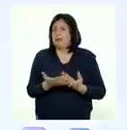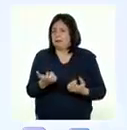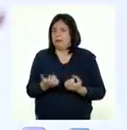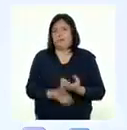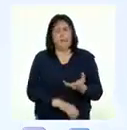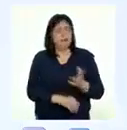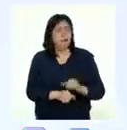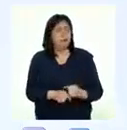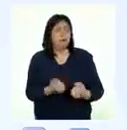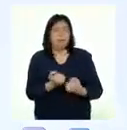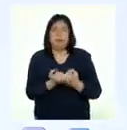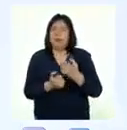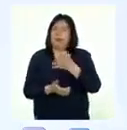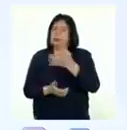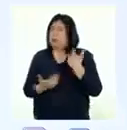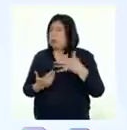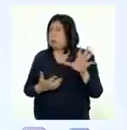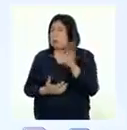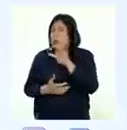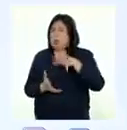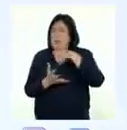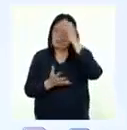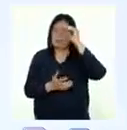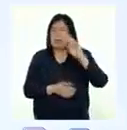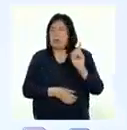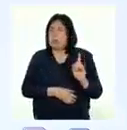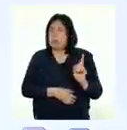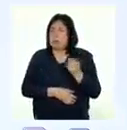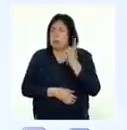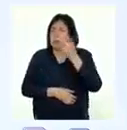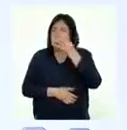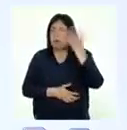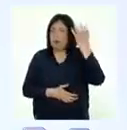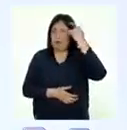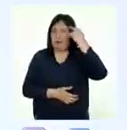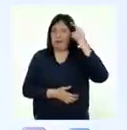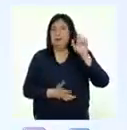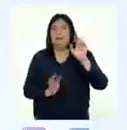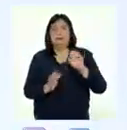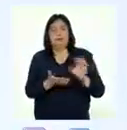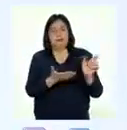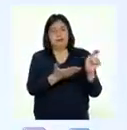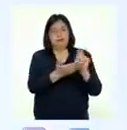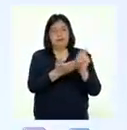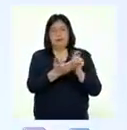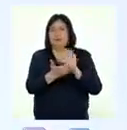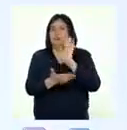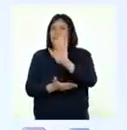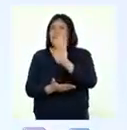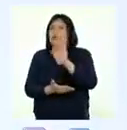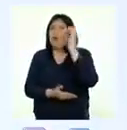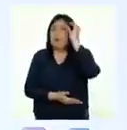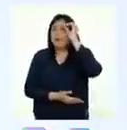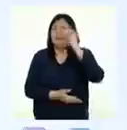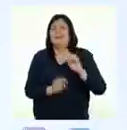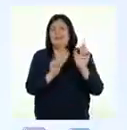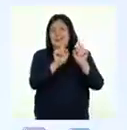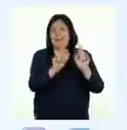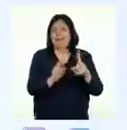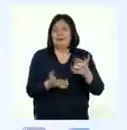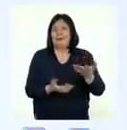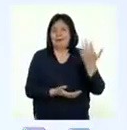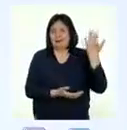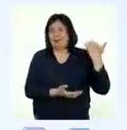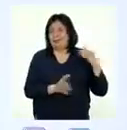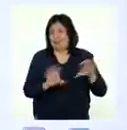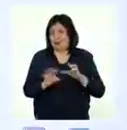evidencias. Y para que todo lo que aprendimos hoy no se quede solo ahí, te reto a que elabores tu propia postura con respecto a la pregunta que se